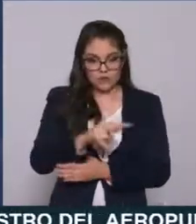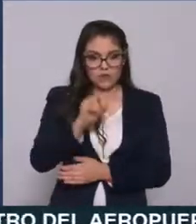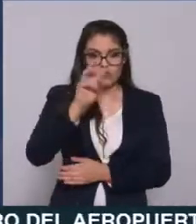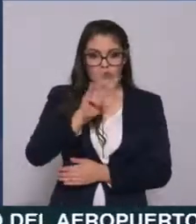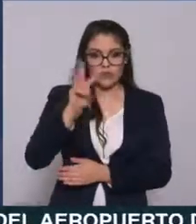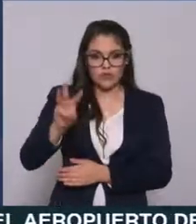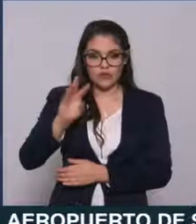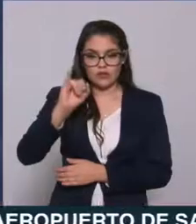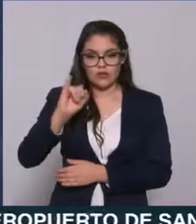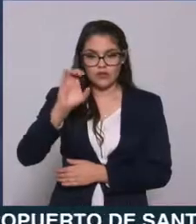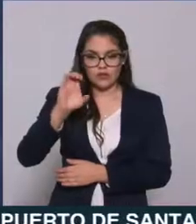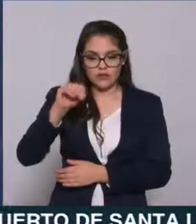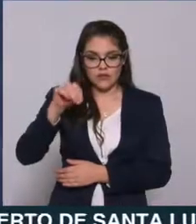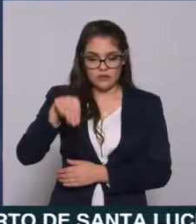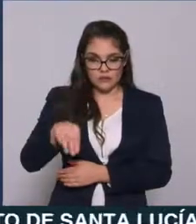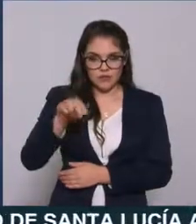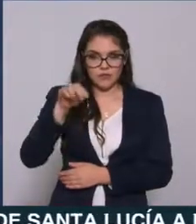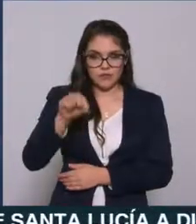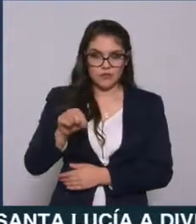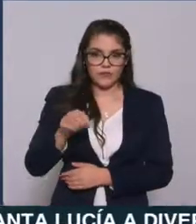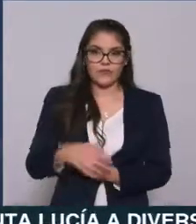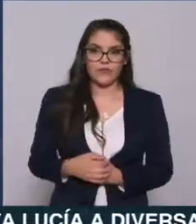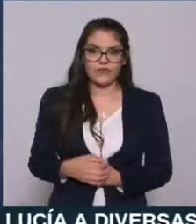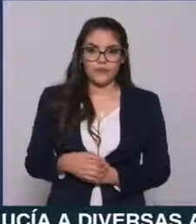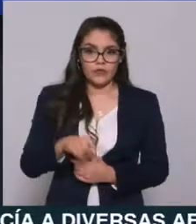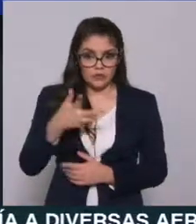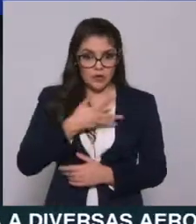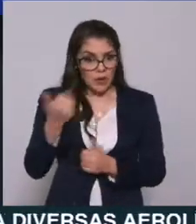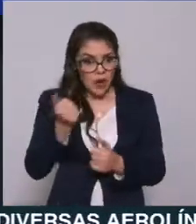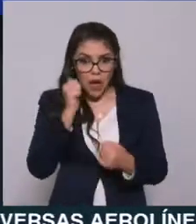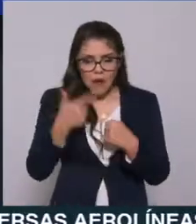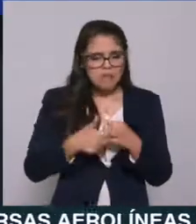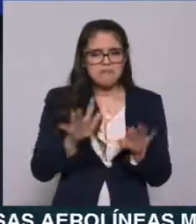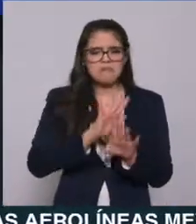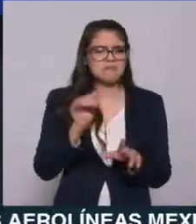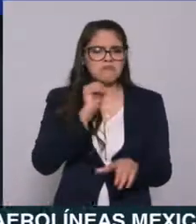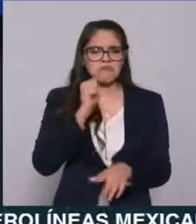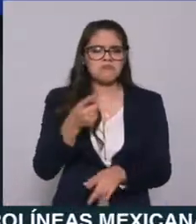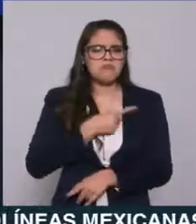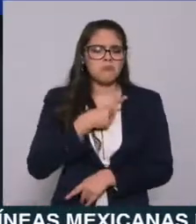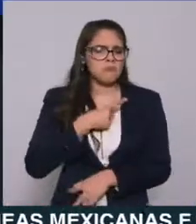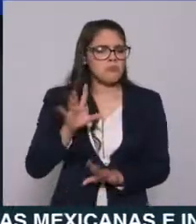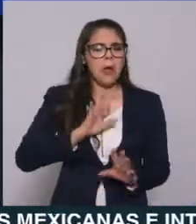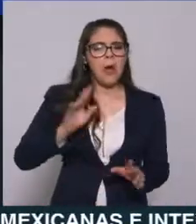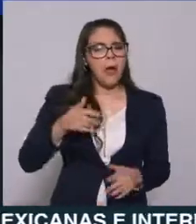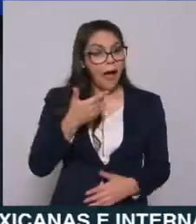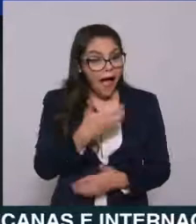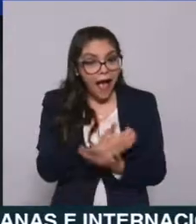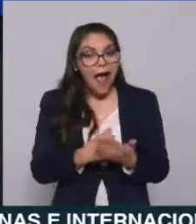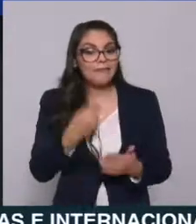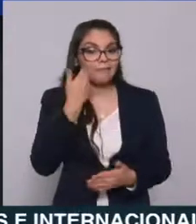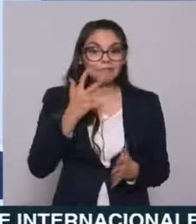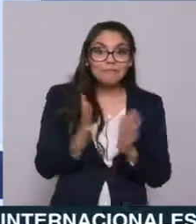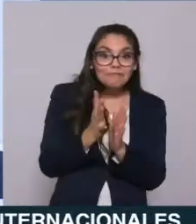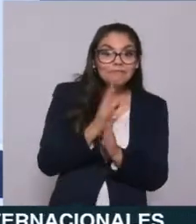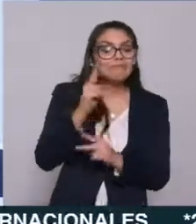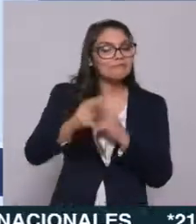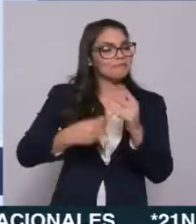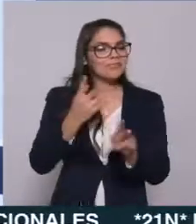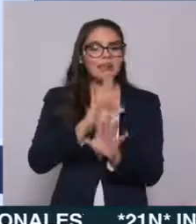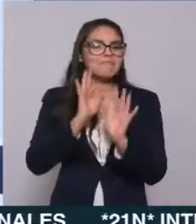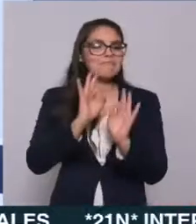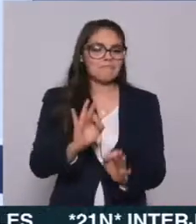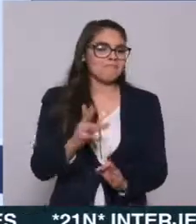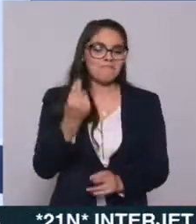www.esm.mx, para que encuentres todos los lugares. ¿Tienen que llevar algo? Nada. Nada. Nada. Muchas ganas, Muchas todas ganas las de ideas, participar las y las denuncias ideas. y demás. Exactamente. Ahí